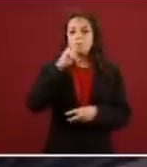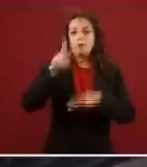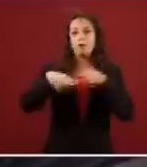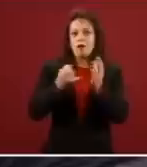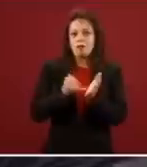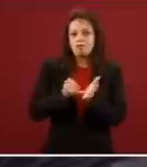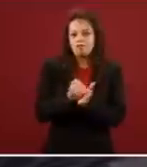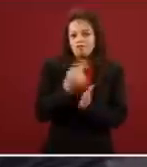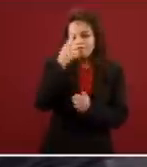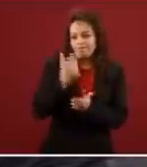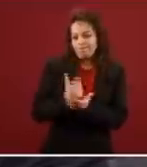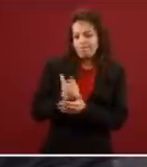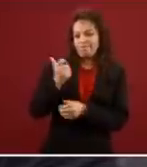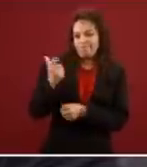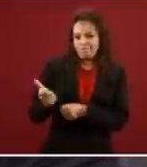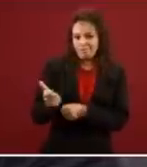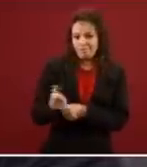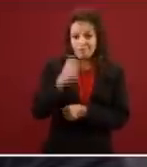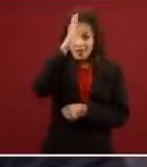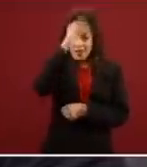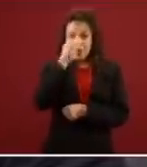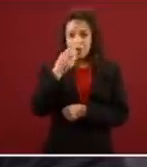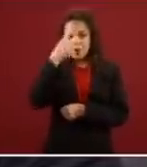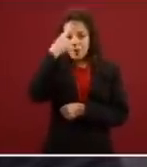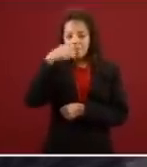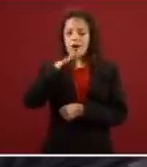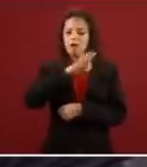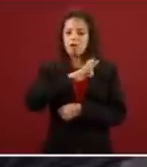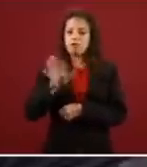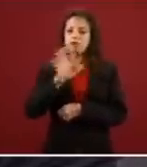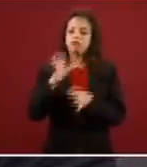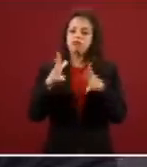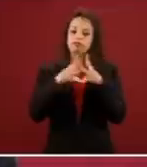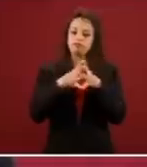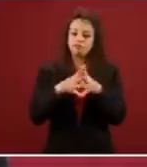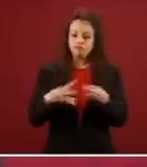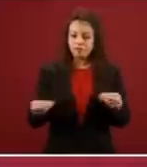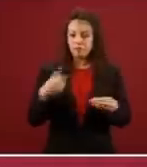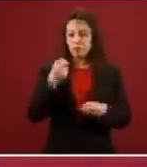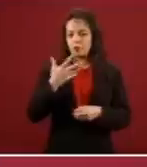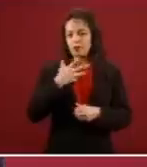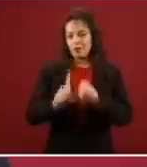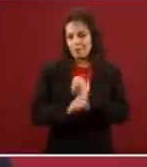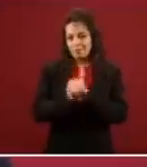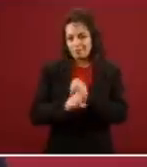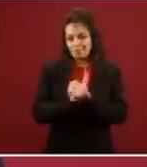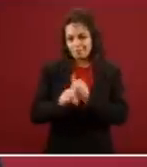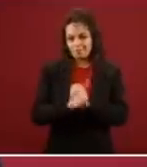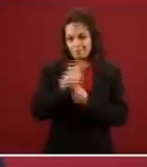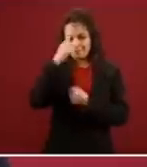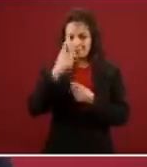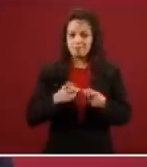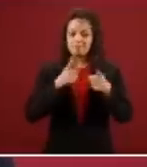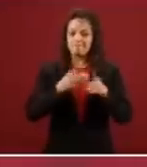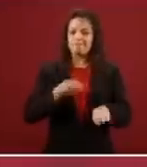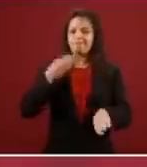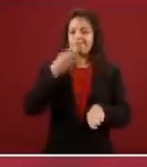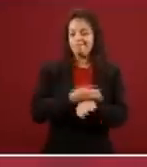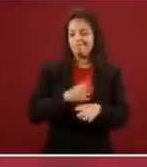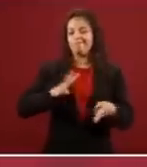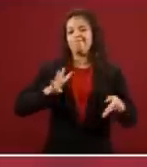firmaron acuerdos reparatorios donde se reconoce que no va a haber acción penal porque son antes de la reforma